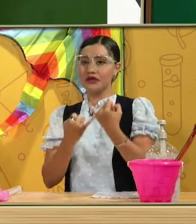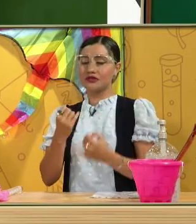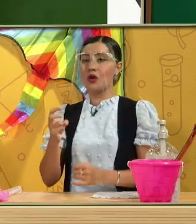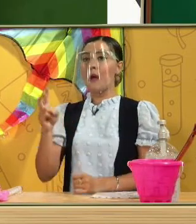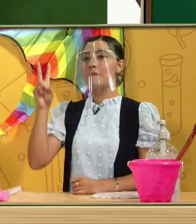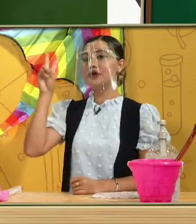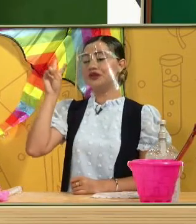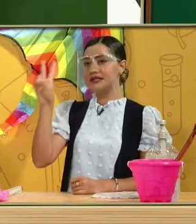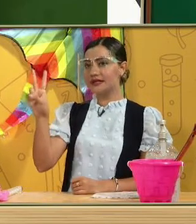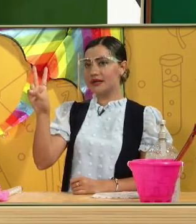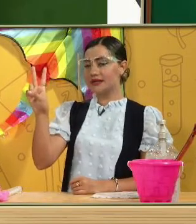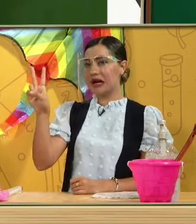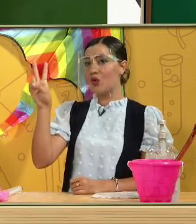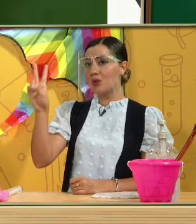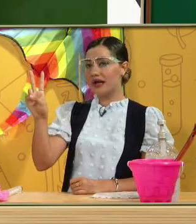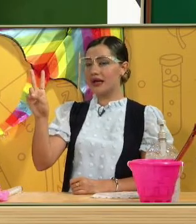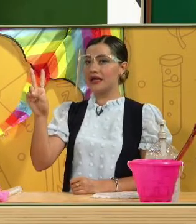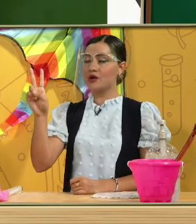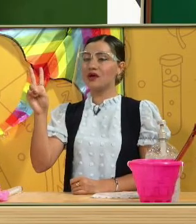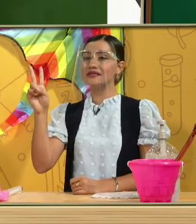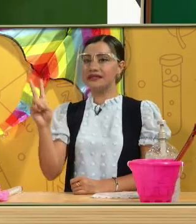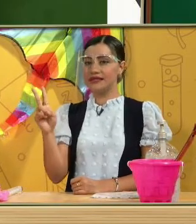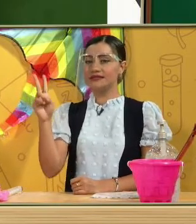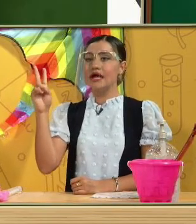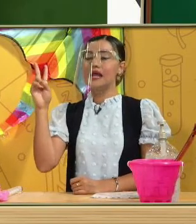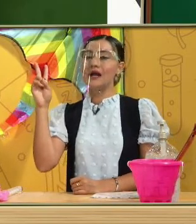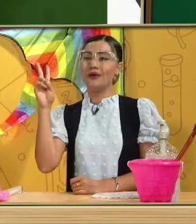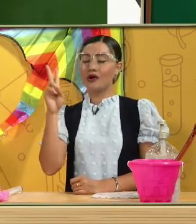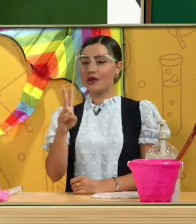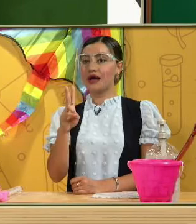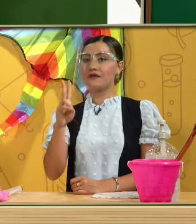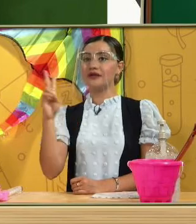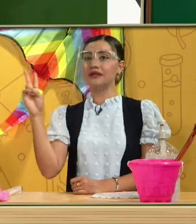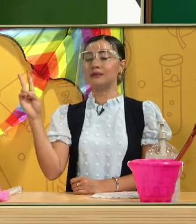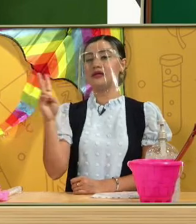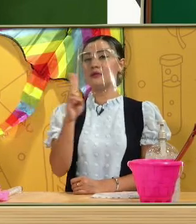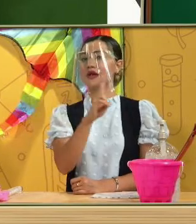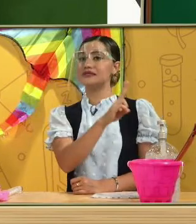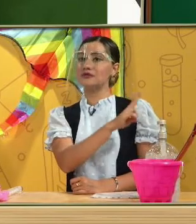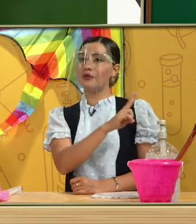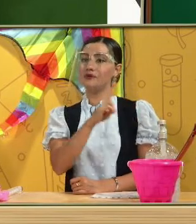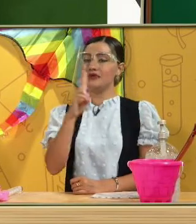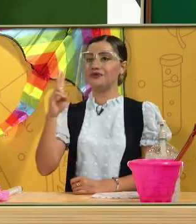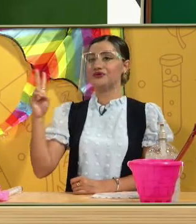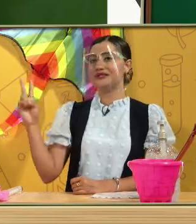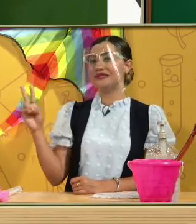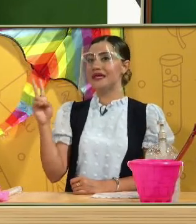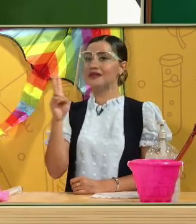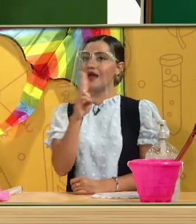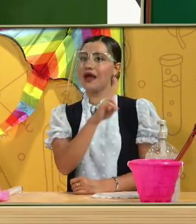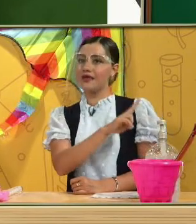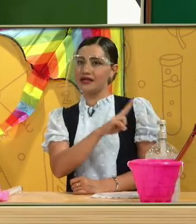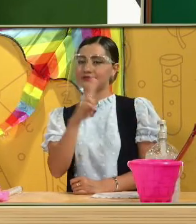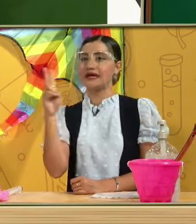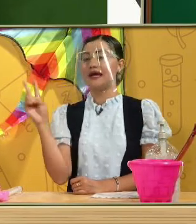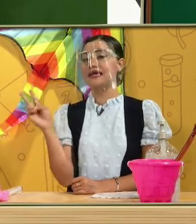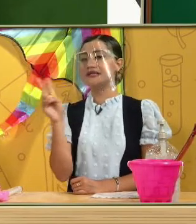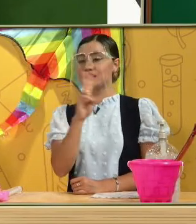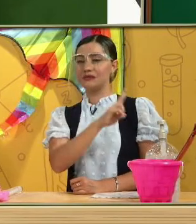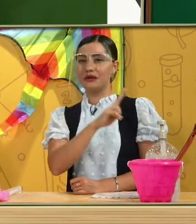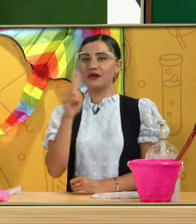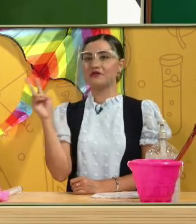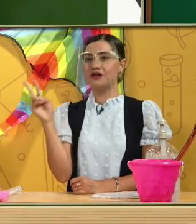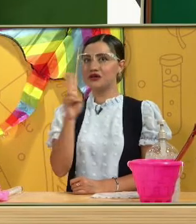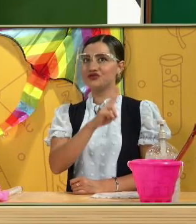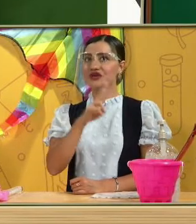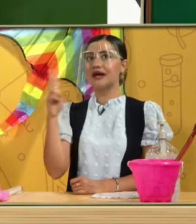a viento, voy a utilizar la letra V en lengua de señas, la voy a colocar frente a mí y voy a hacer movimientos de izquierda a derecha. Esto